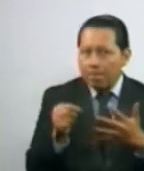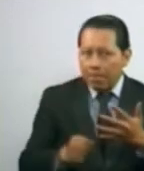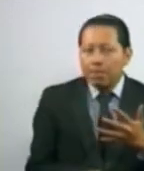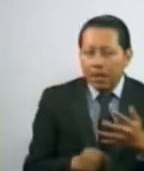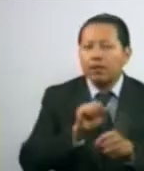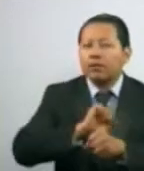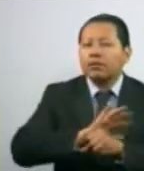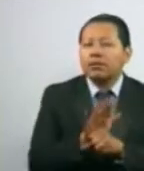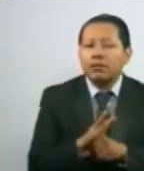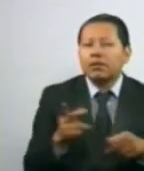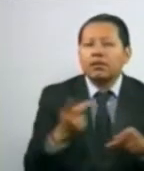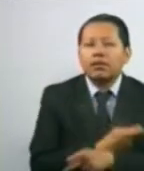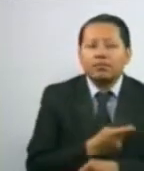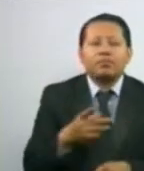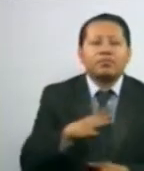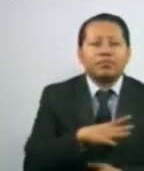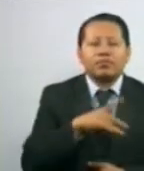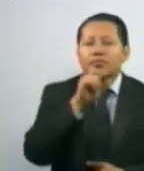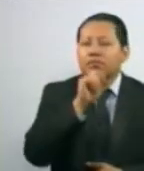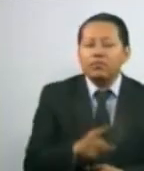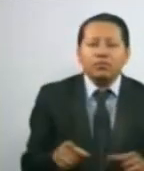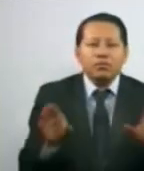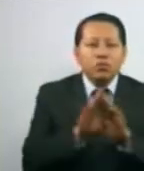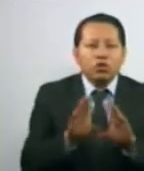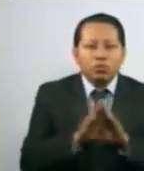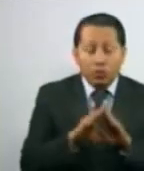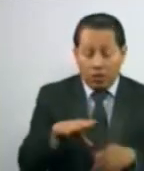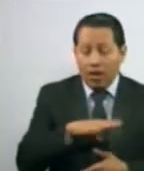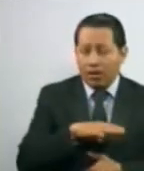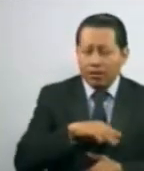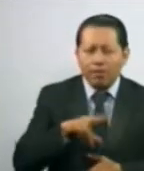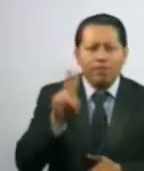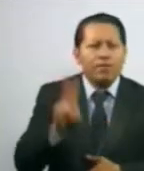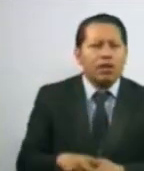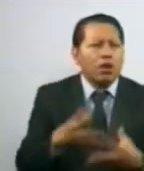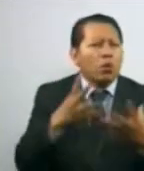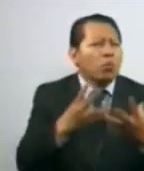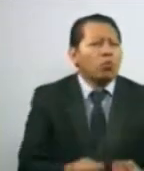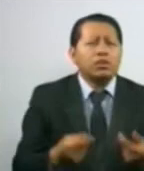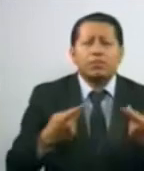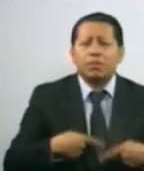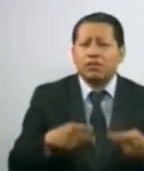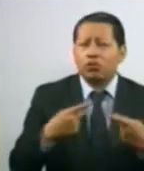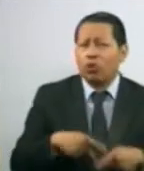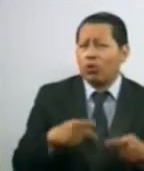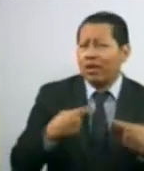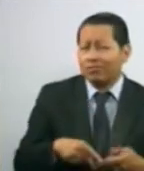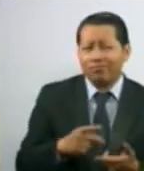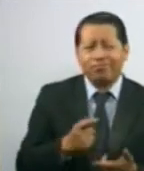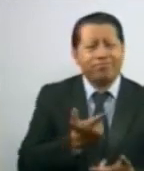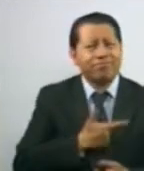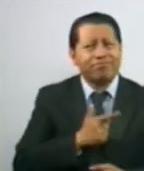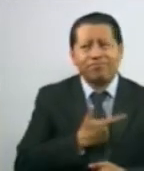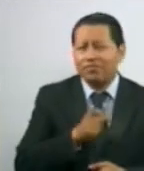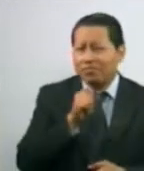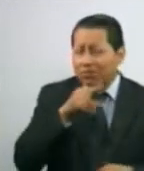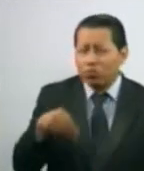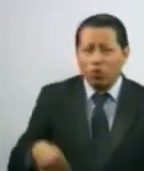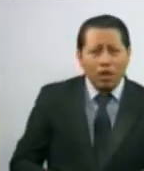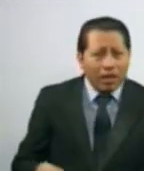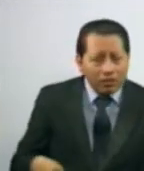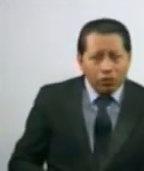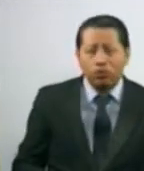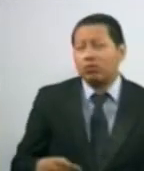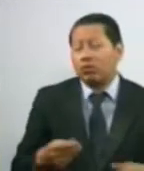pandemia que ha desembocado un descontento social, inestabilidad económica y la pérdida de miles